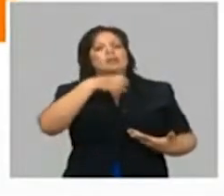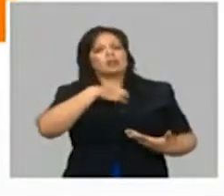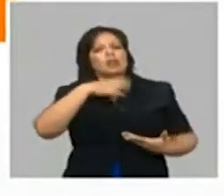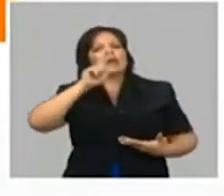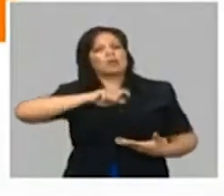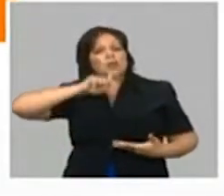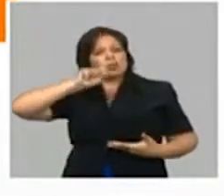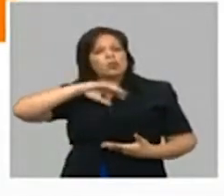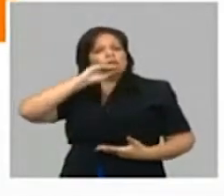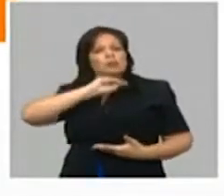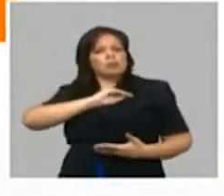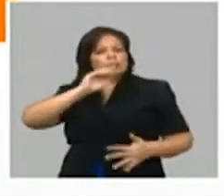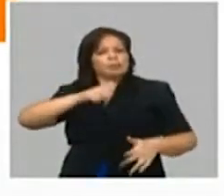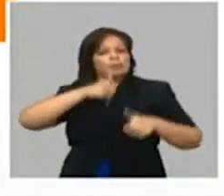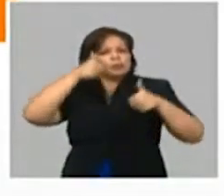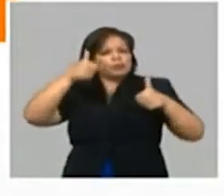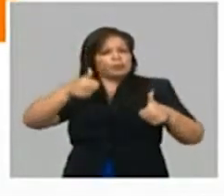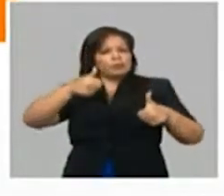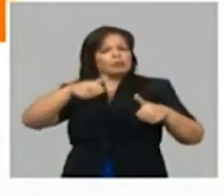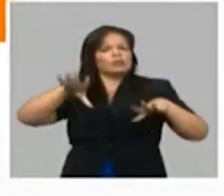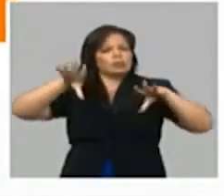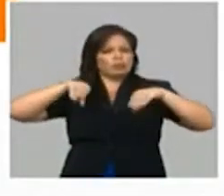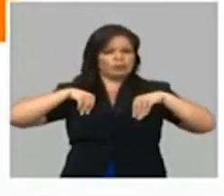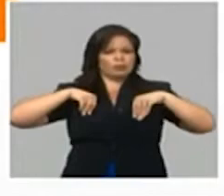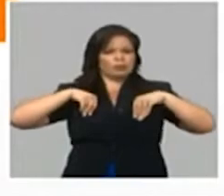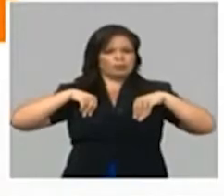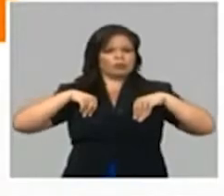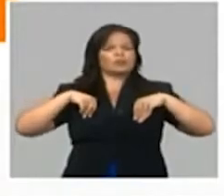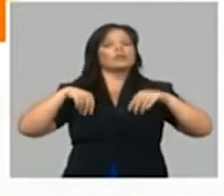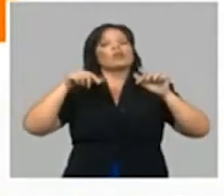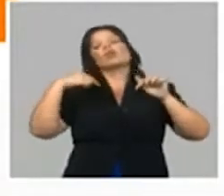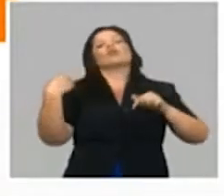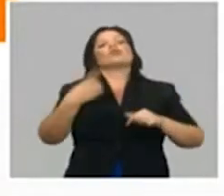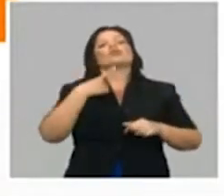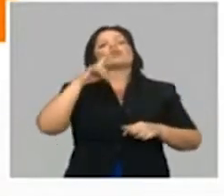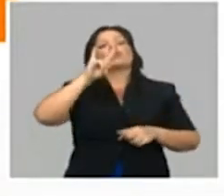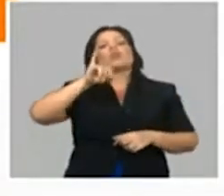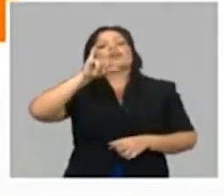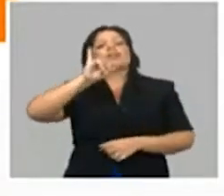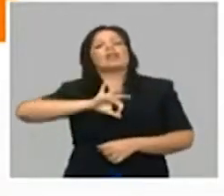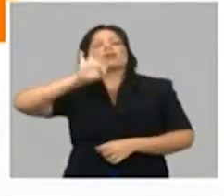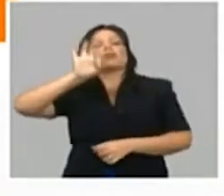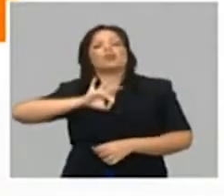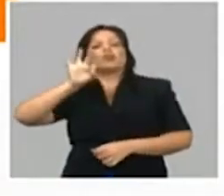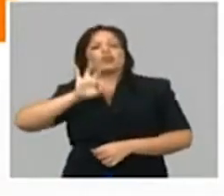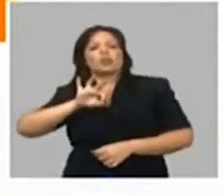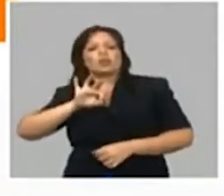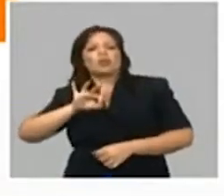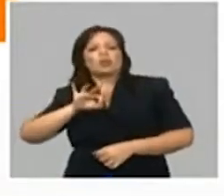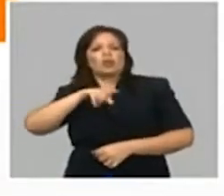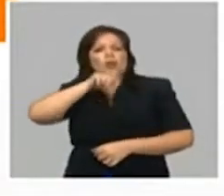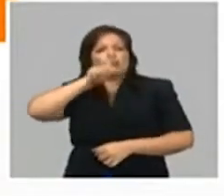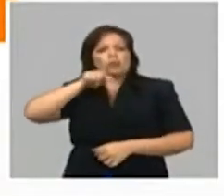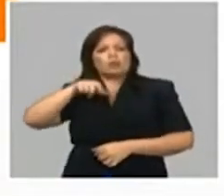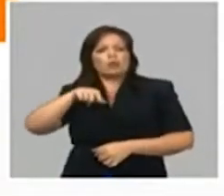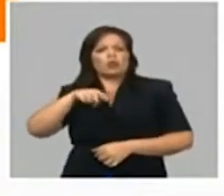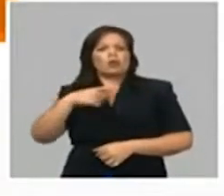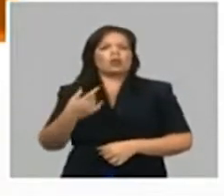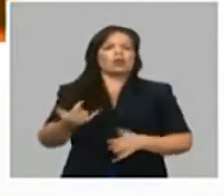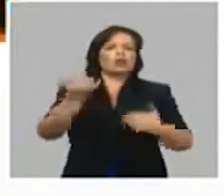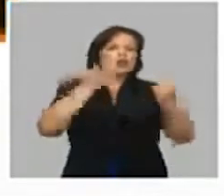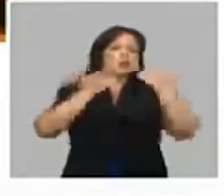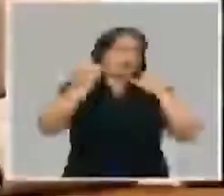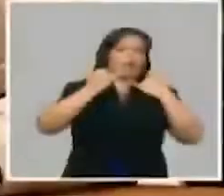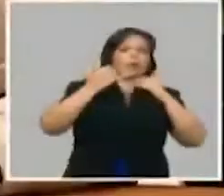aceptación. Por estas vías hemos recibido, Randy, el 96% de las consultas e inquietudes en todo este periodo.